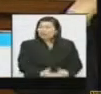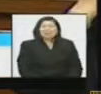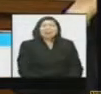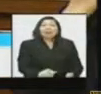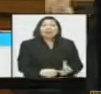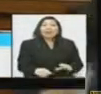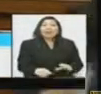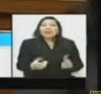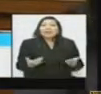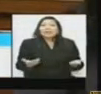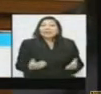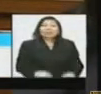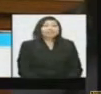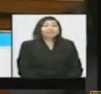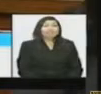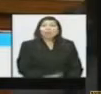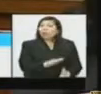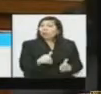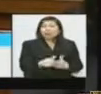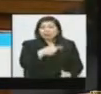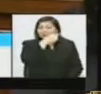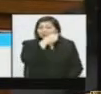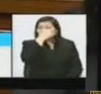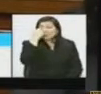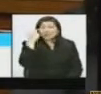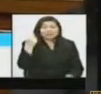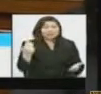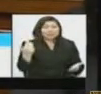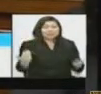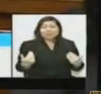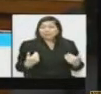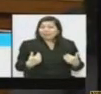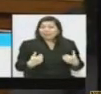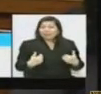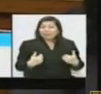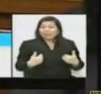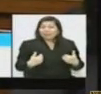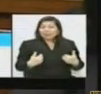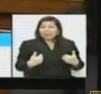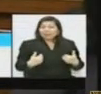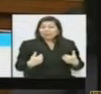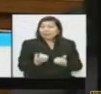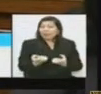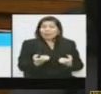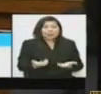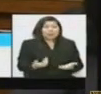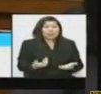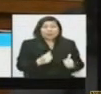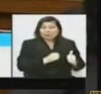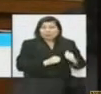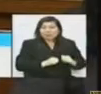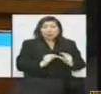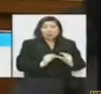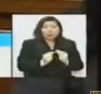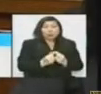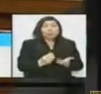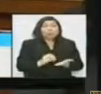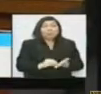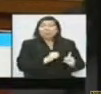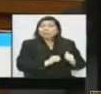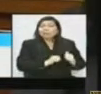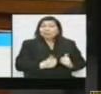dijo me declaro en huelga democrática mi manera de hacerme democrática quería